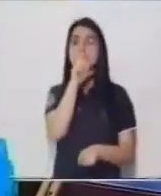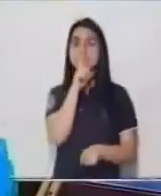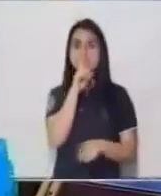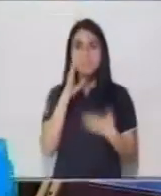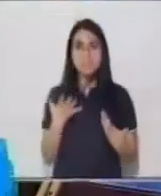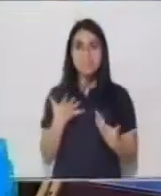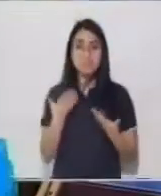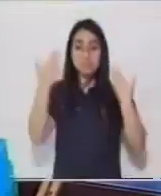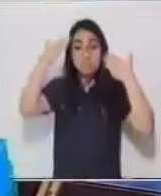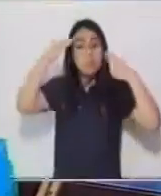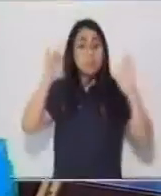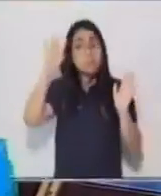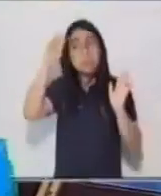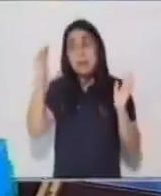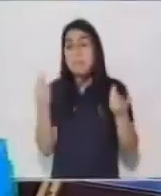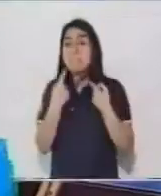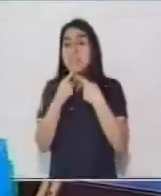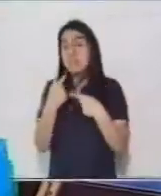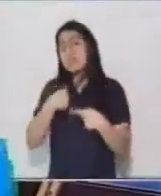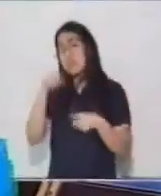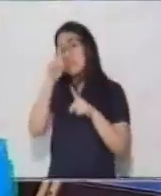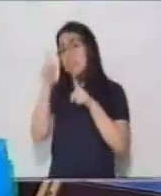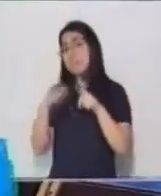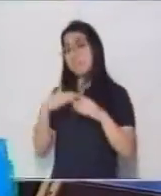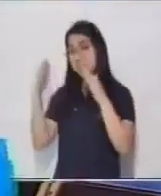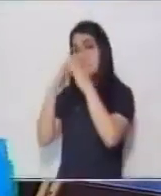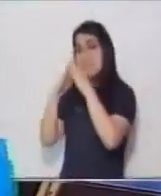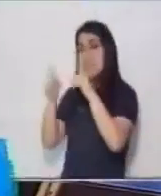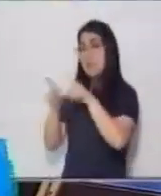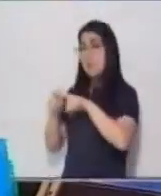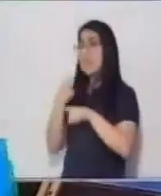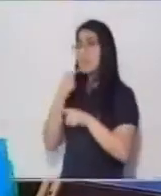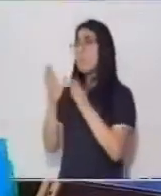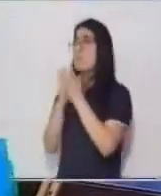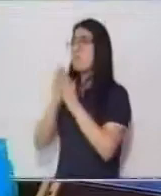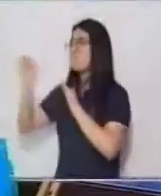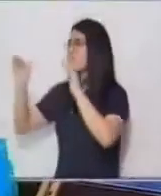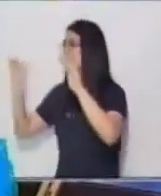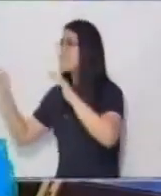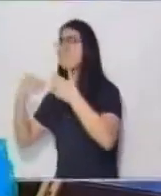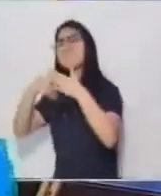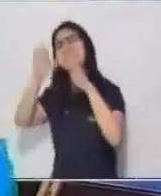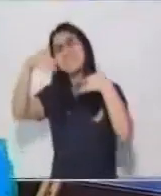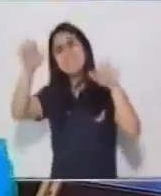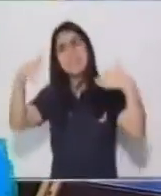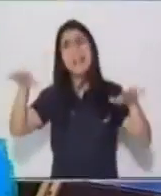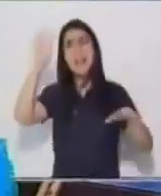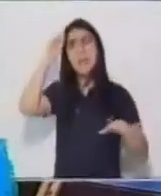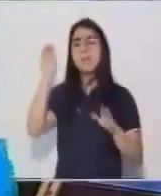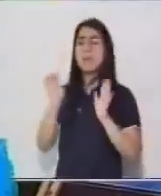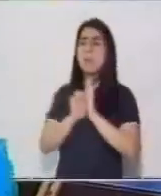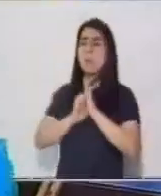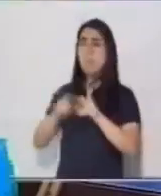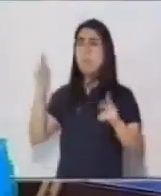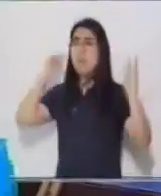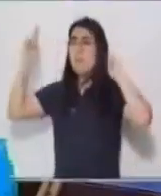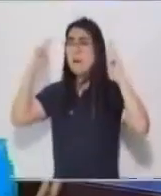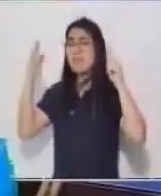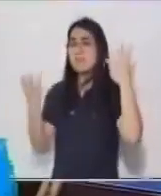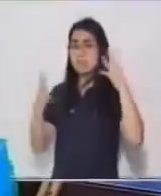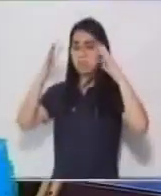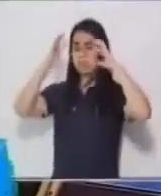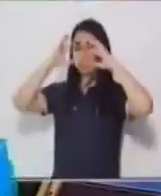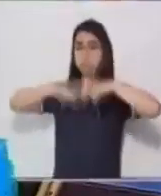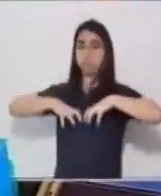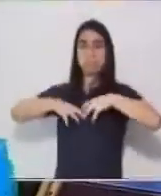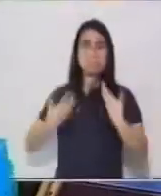queda el pastel ahí solo horneando, porque me dijo ella en su momento que el pastel ya no subía. Bueno,